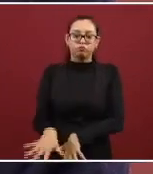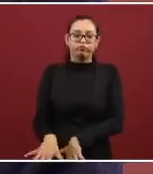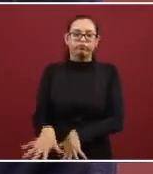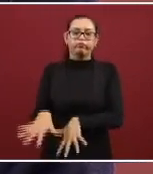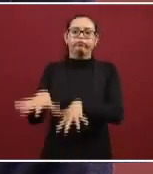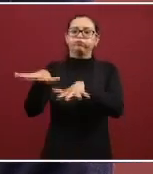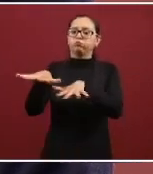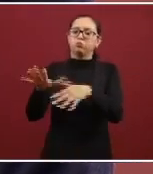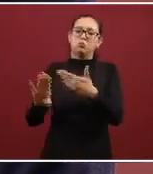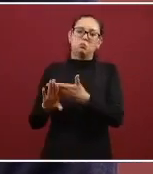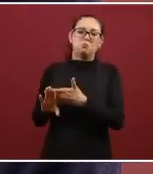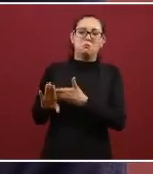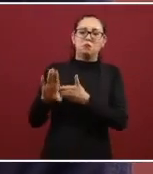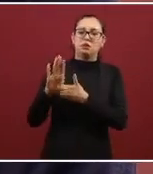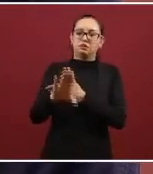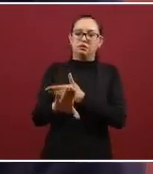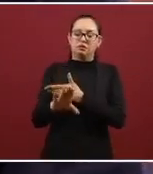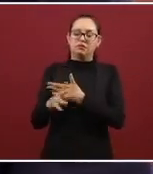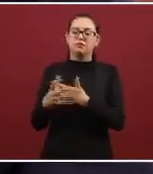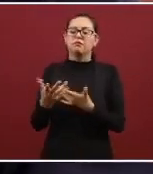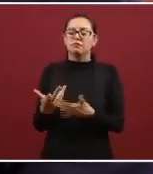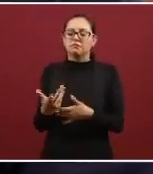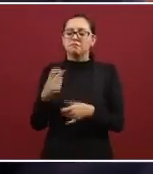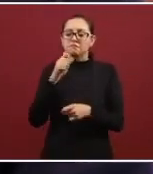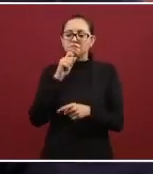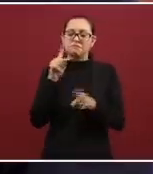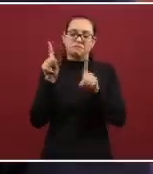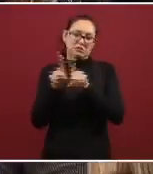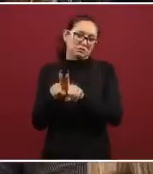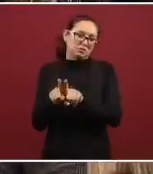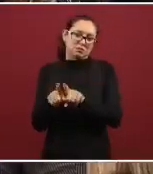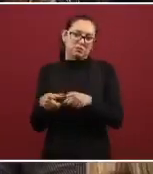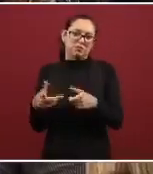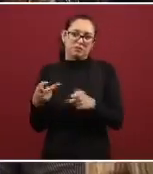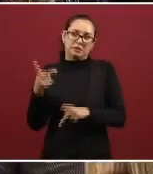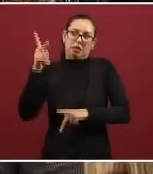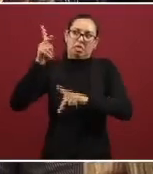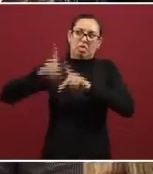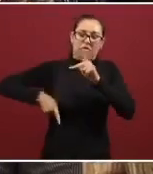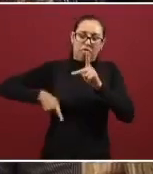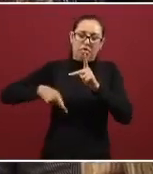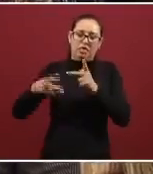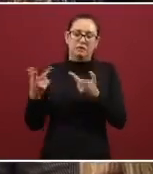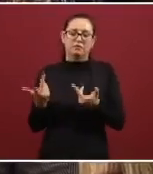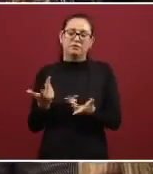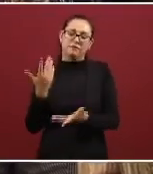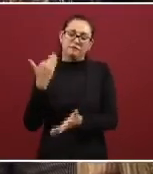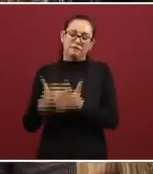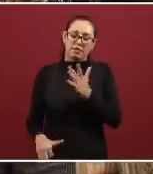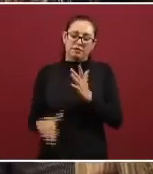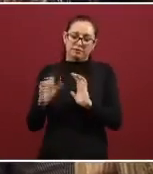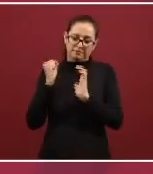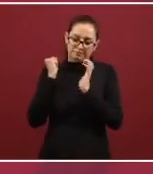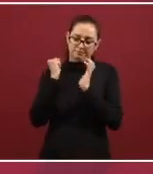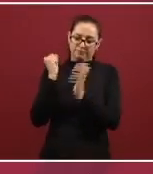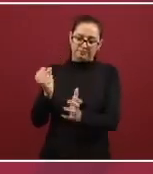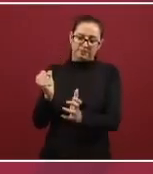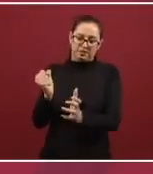en Sonora y estaba detenida por falta de recursos. Ya